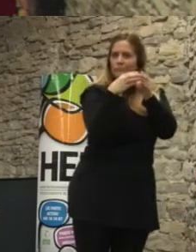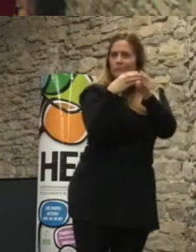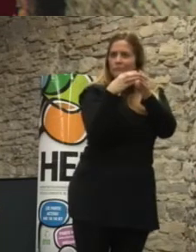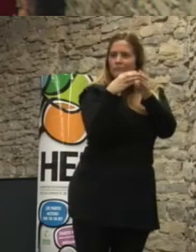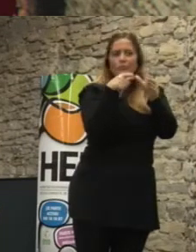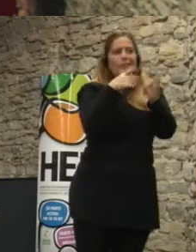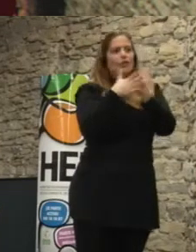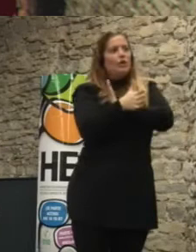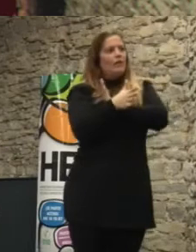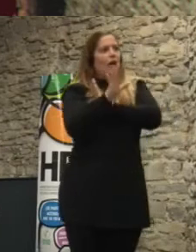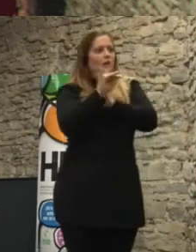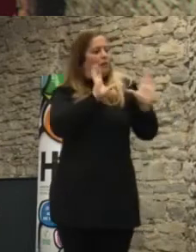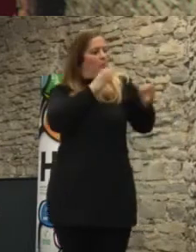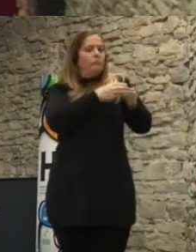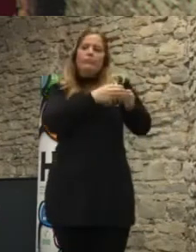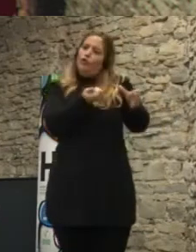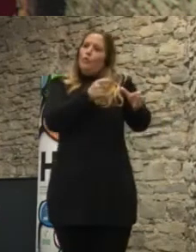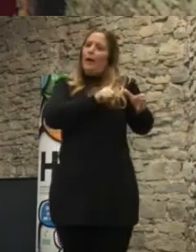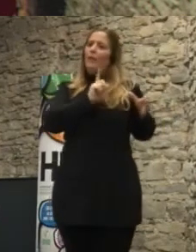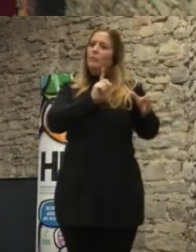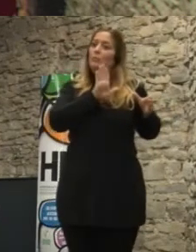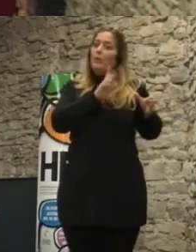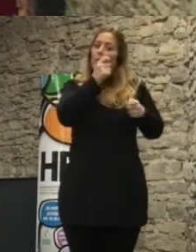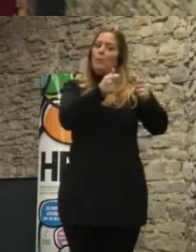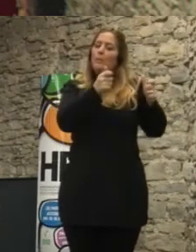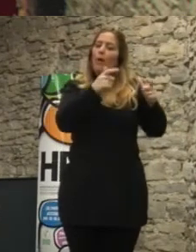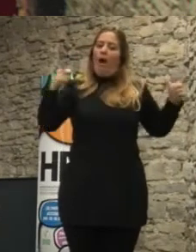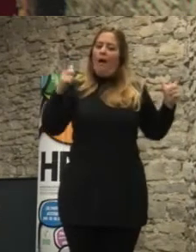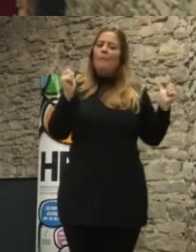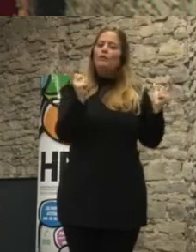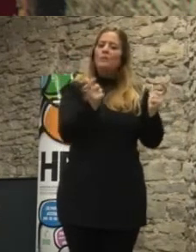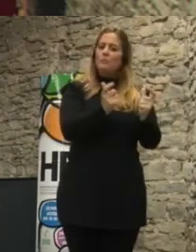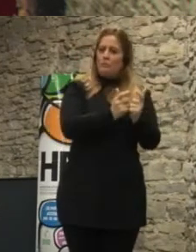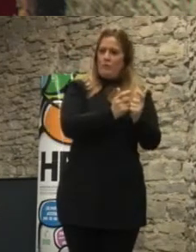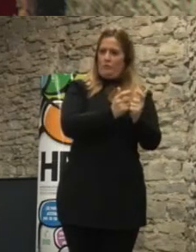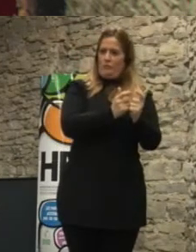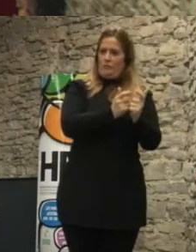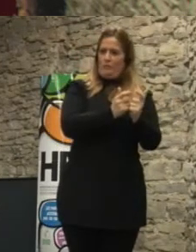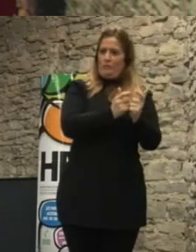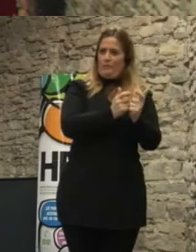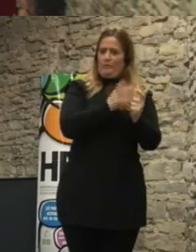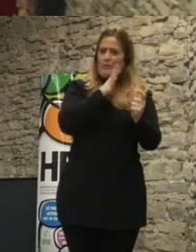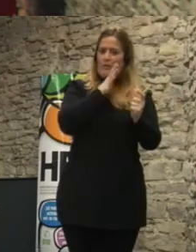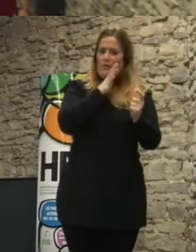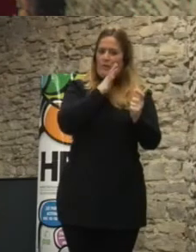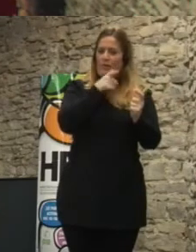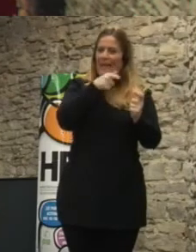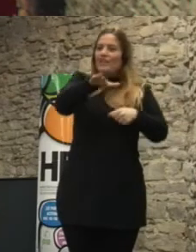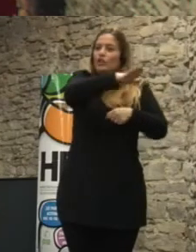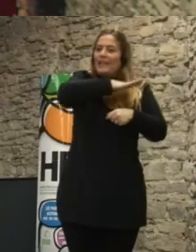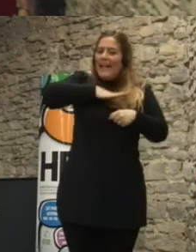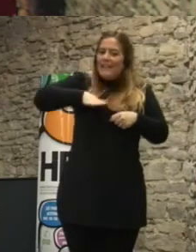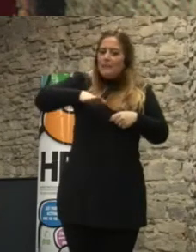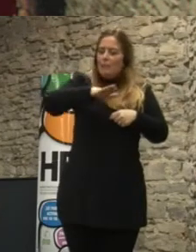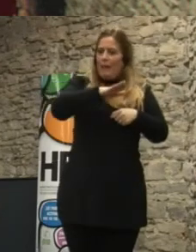sí, que nos seguimos pareciendo, pero que cada vez somos menos, porque cada vez es más difícil construir esos espacios